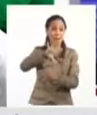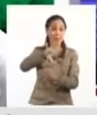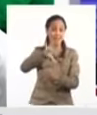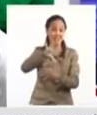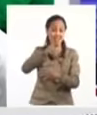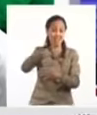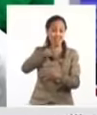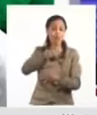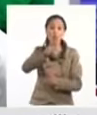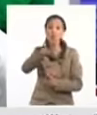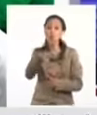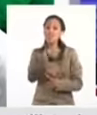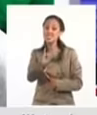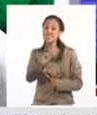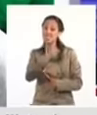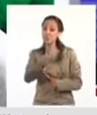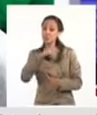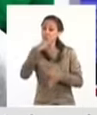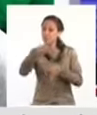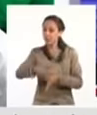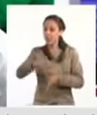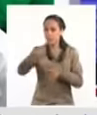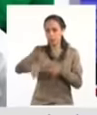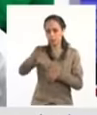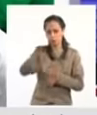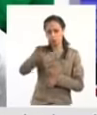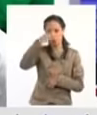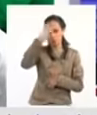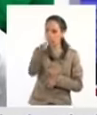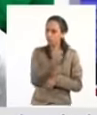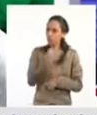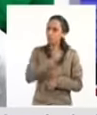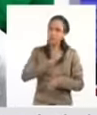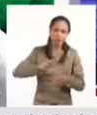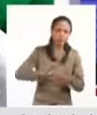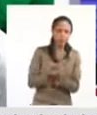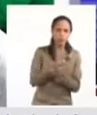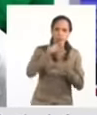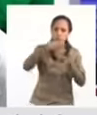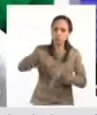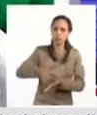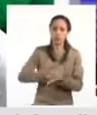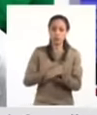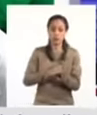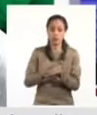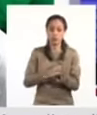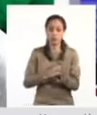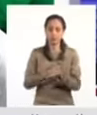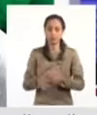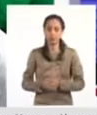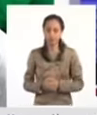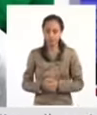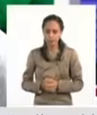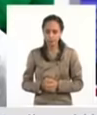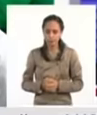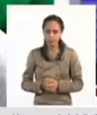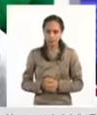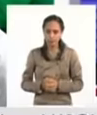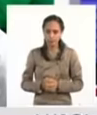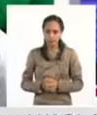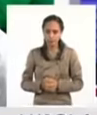para nosotros es muy elevada. Los 2 evacuados, los 54 retornados que siempre mencionamos,